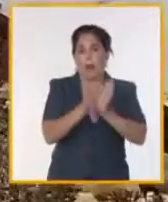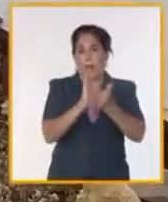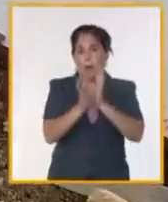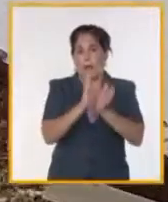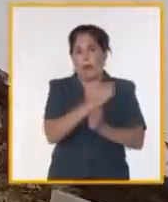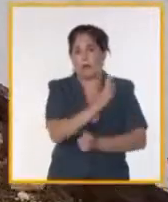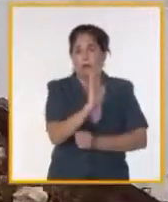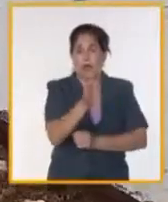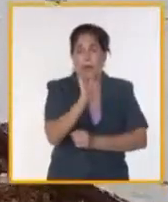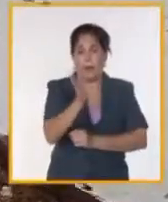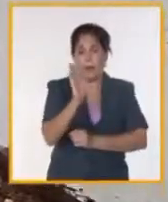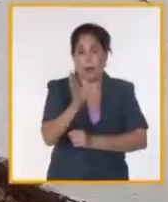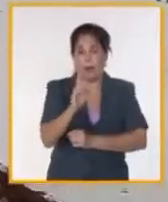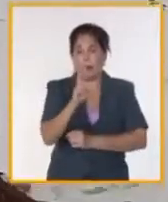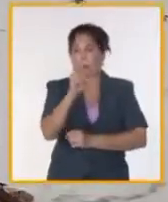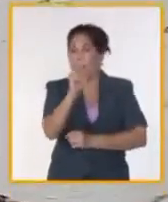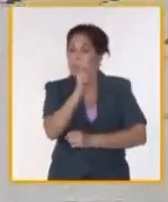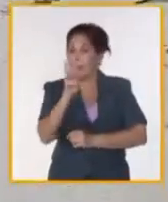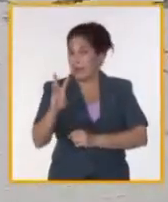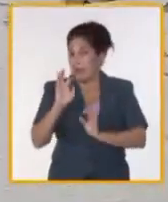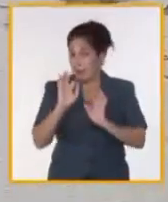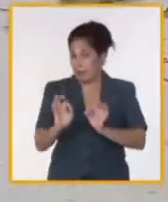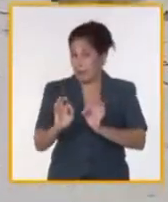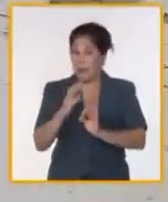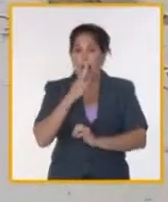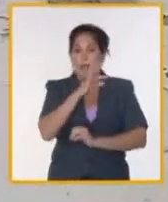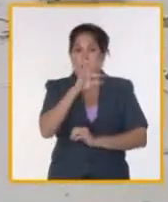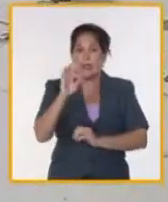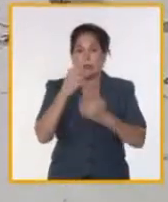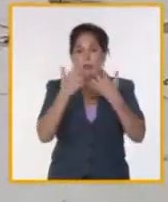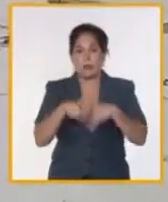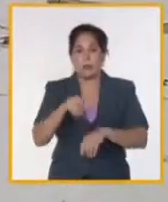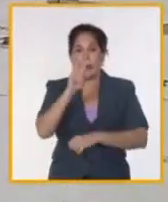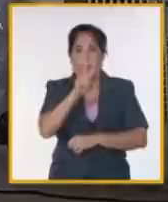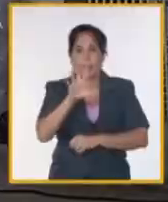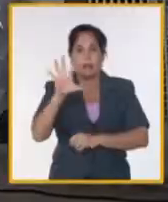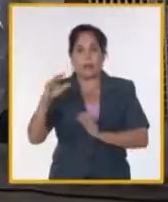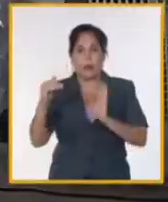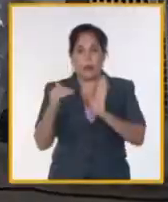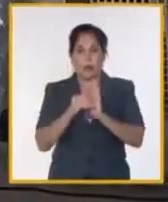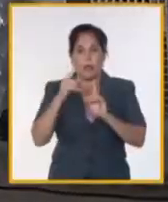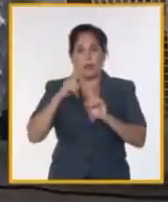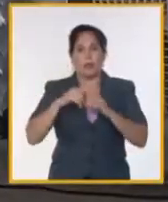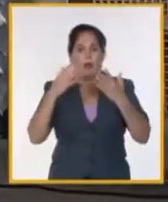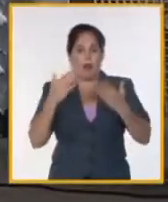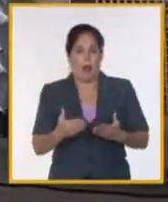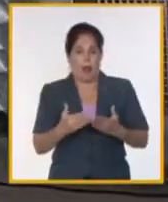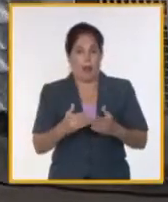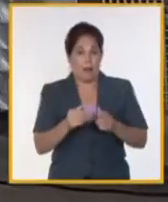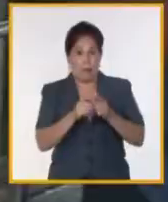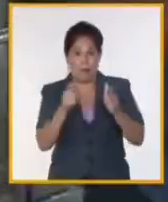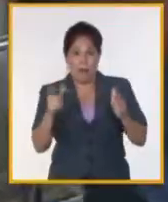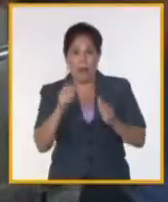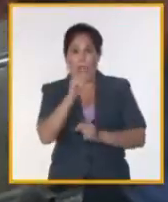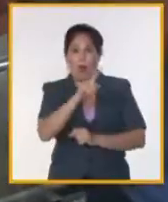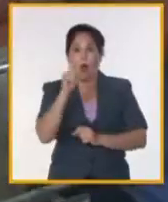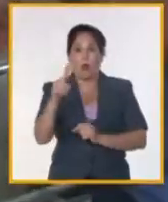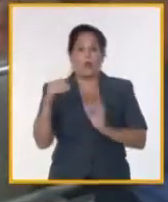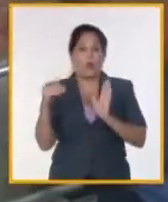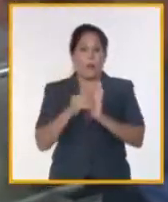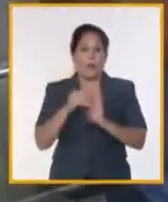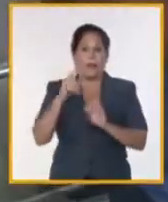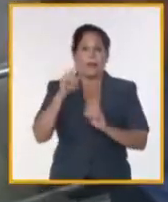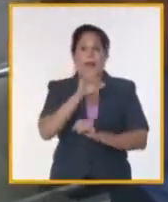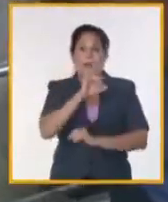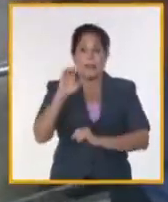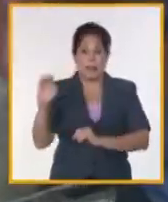lineal. En 2023, la salinera produjo más de 25.000 toneladas, de ellas más de 11.700 para